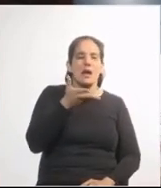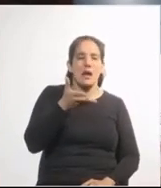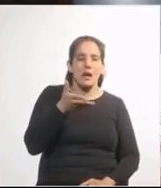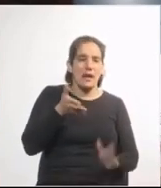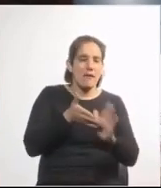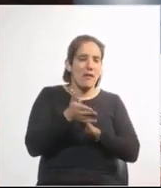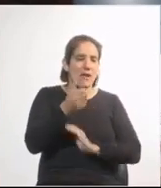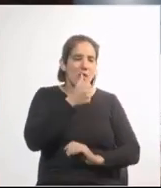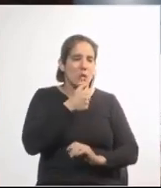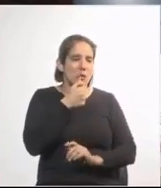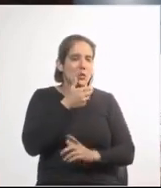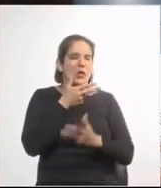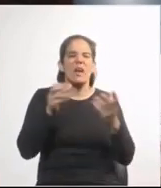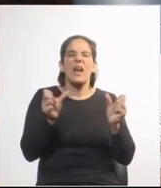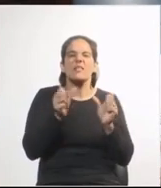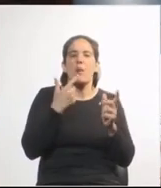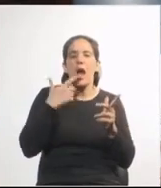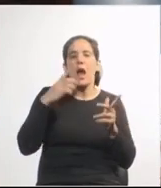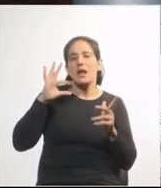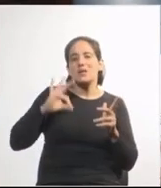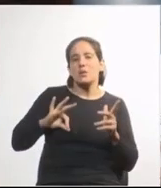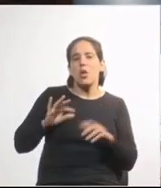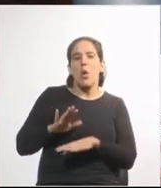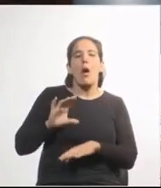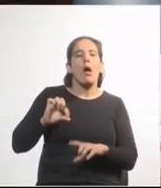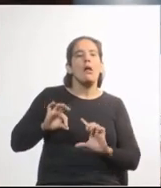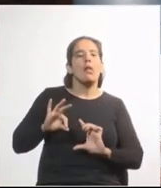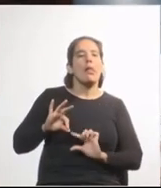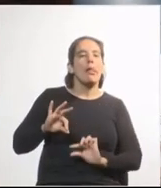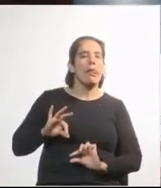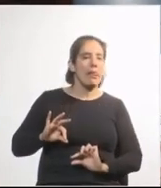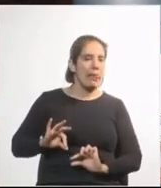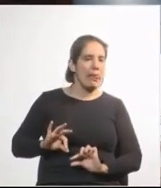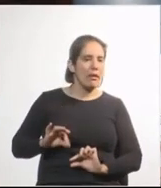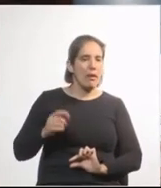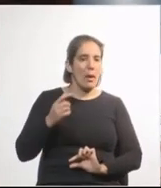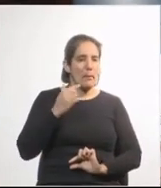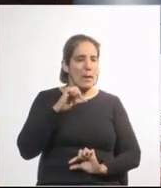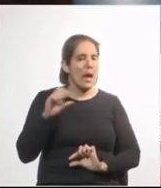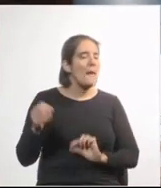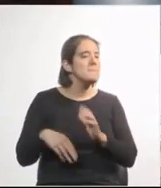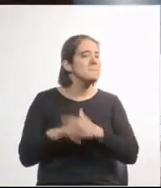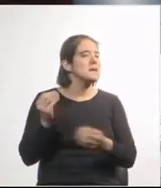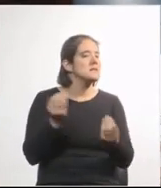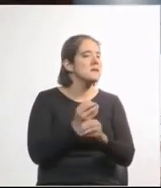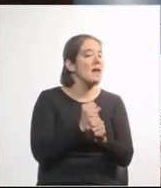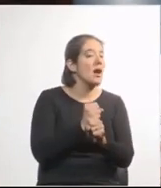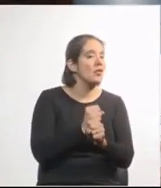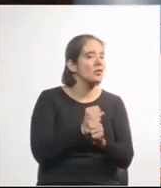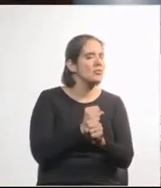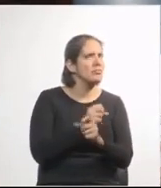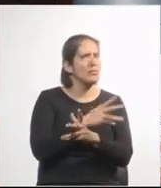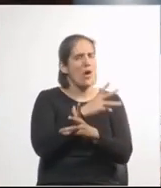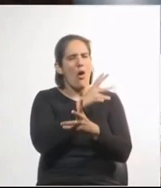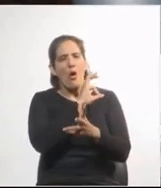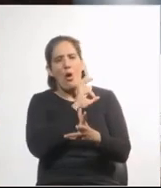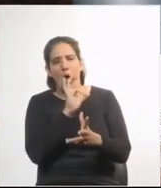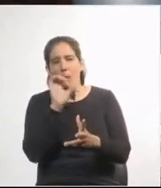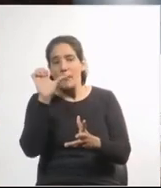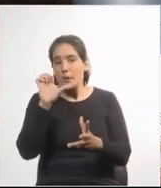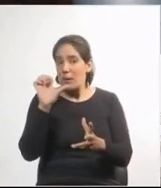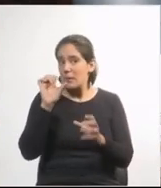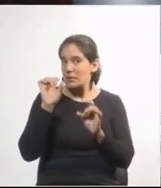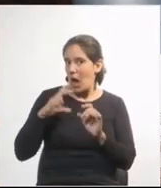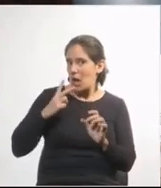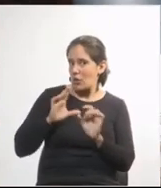el problema del empleo bajamos los salarios, pero no toquemos las ganancias de los empresarios. O otra versión, mantengamos los